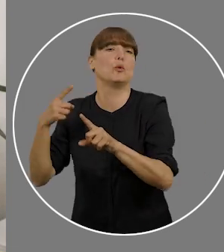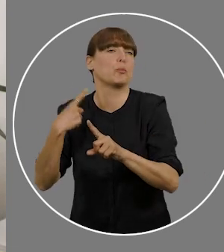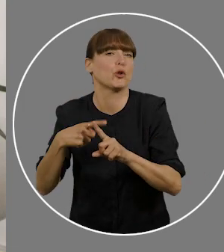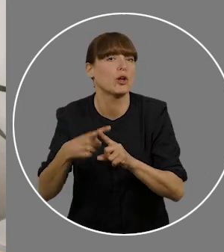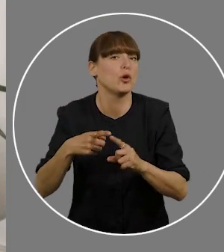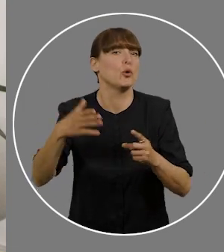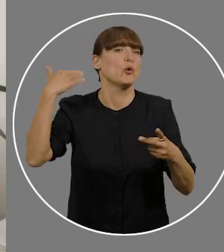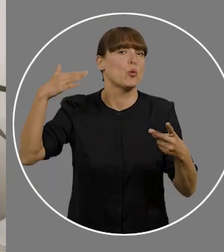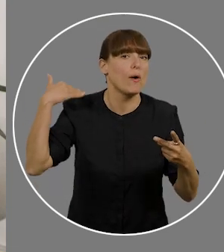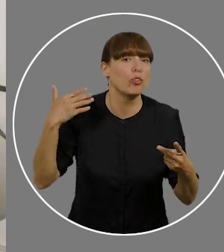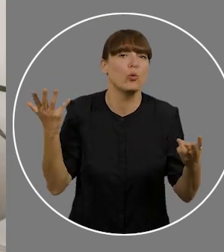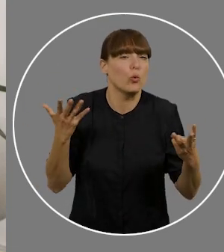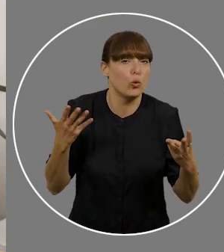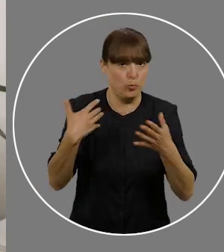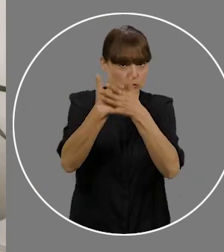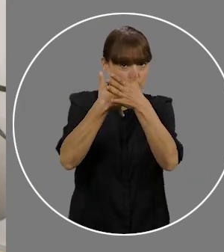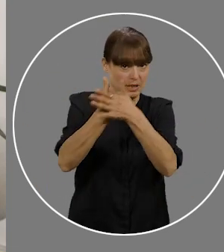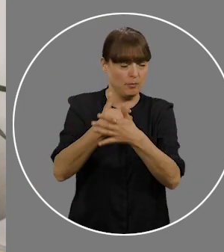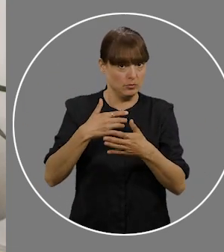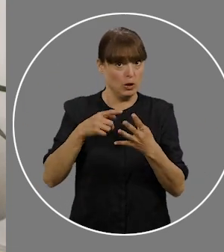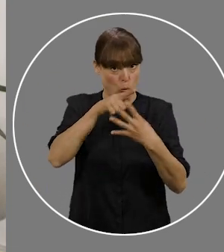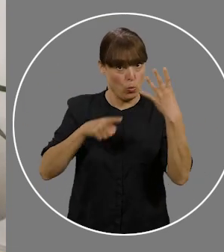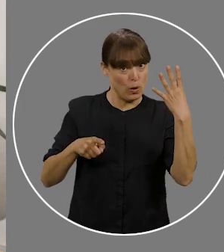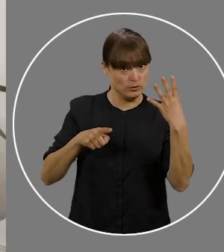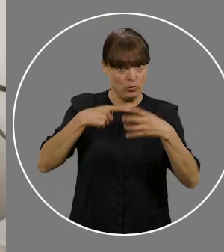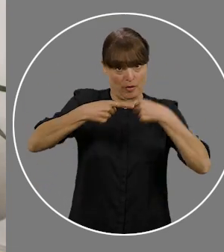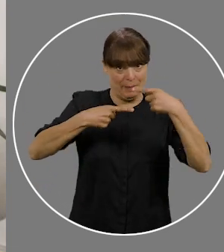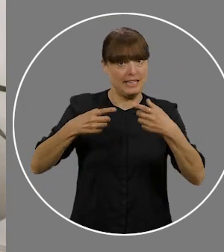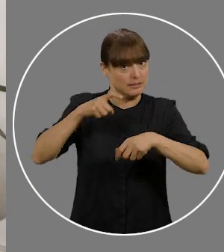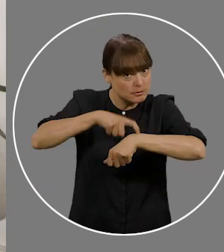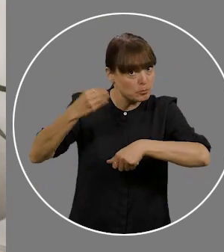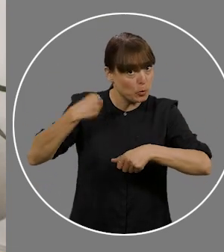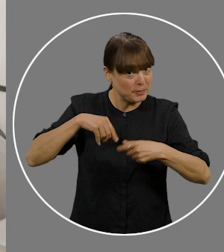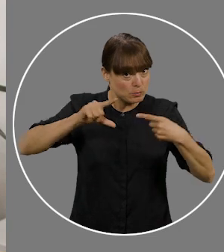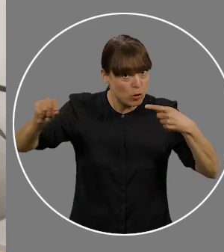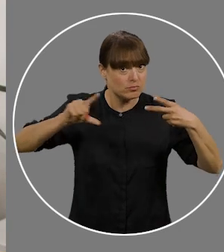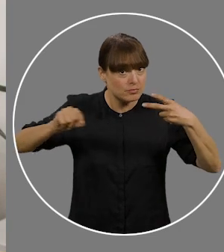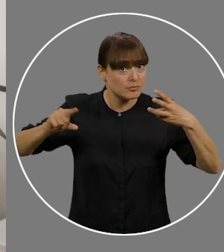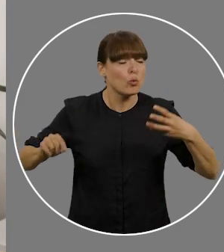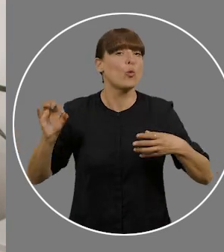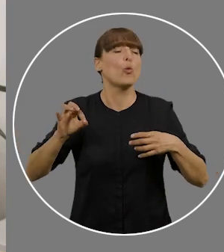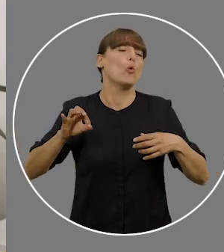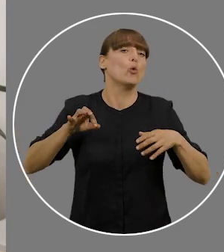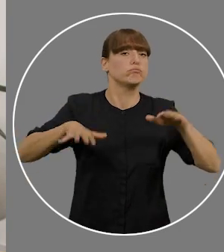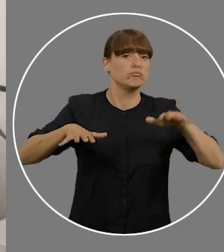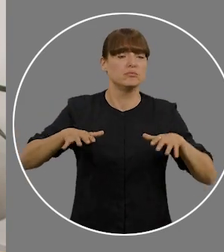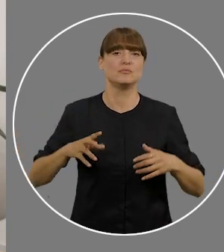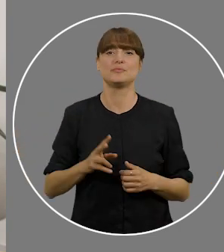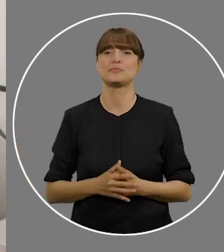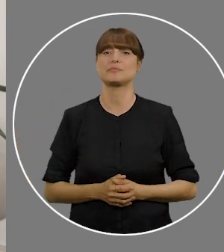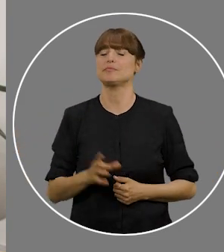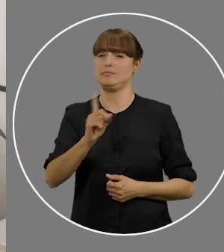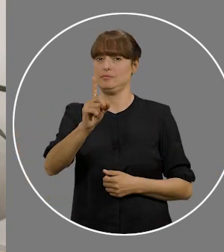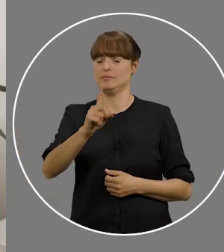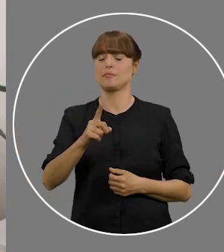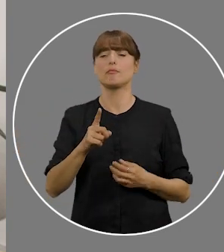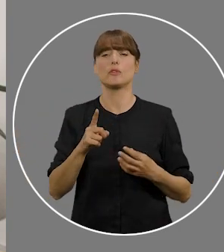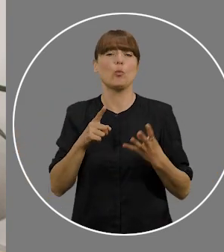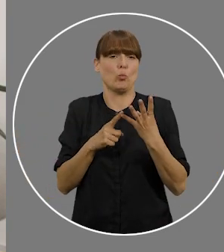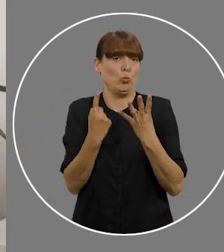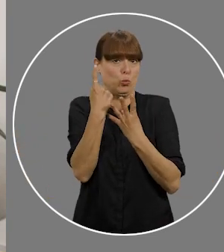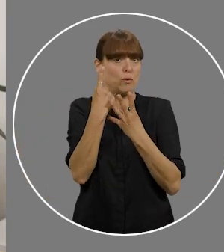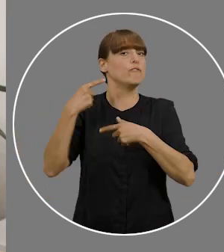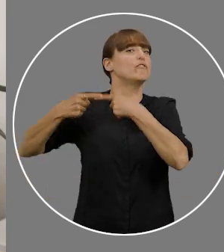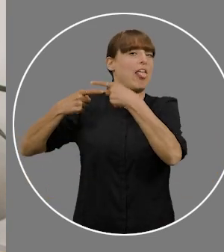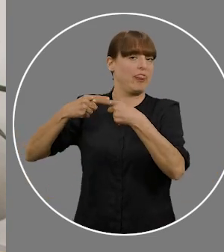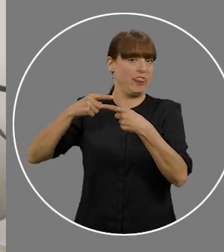refugio y por qué? ¿Cómo fue? ¿Fueron todos los vecinos a la vez? No, no, no, no, no, no. allí hubo, ya le digo, ellos,